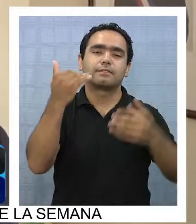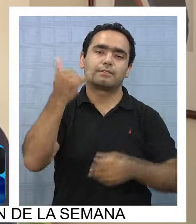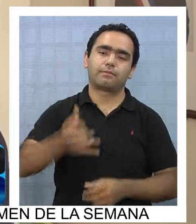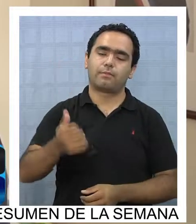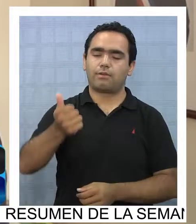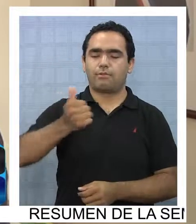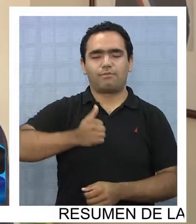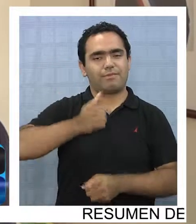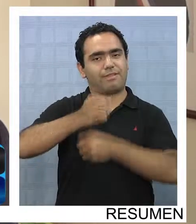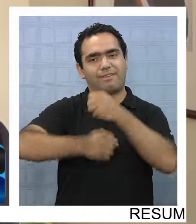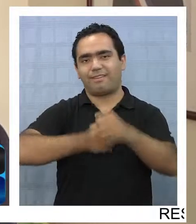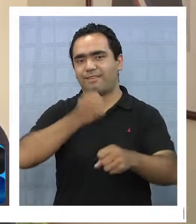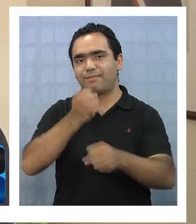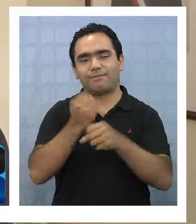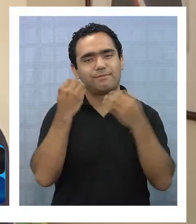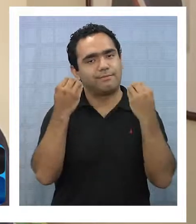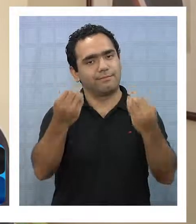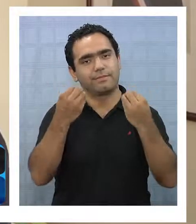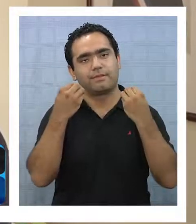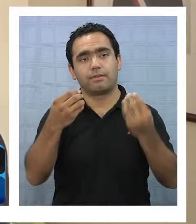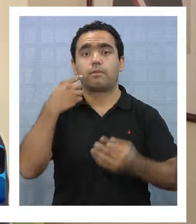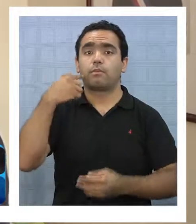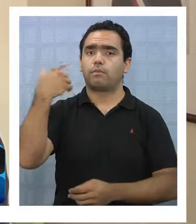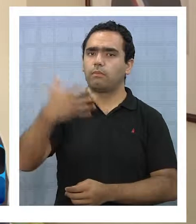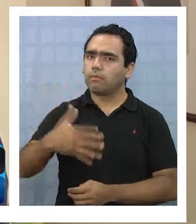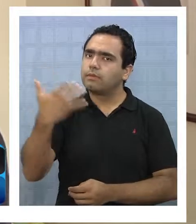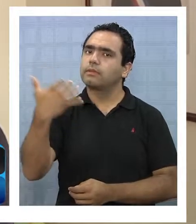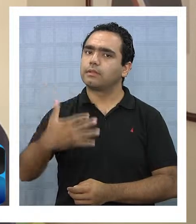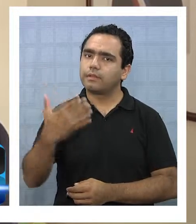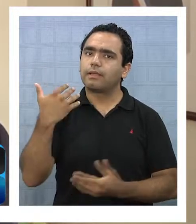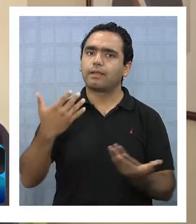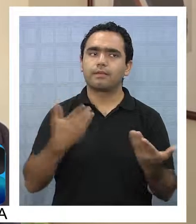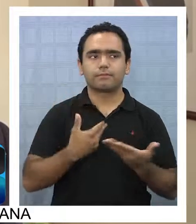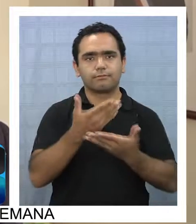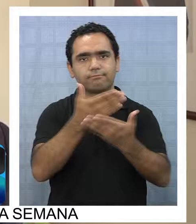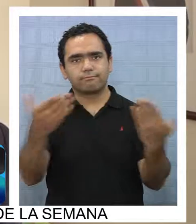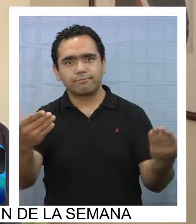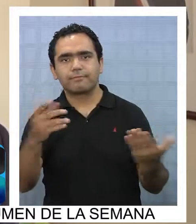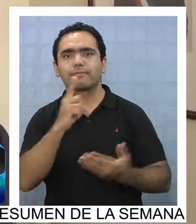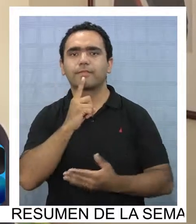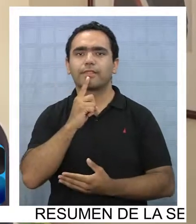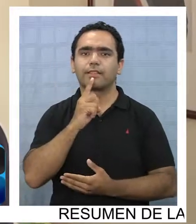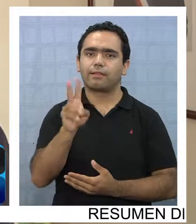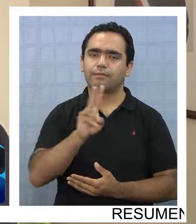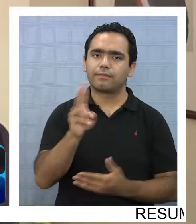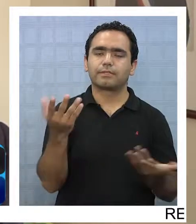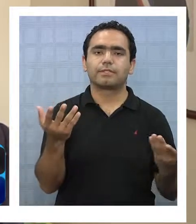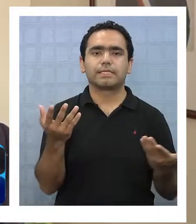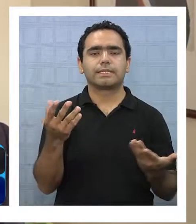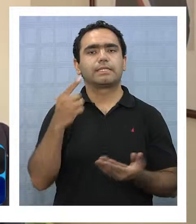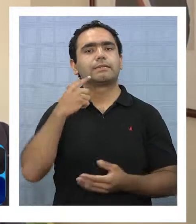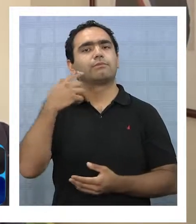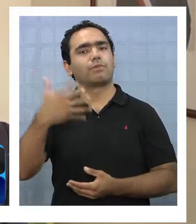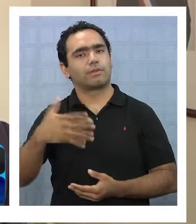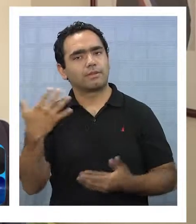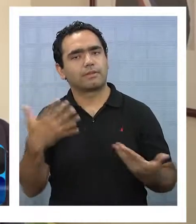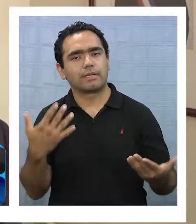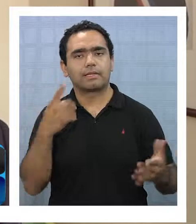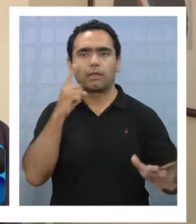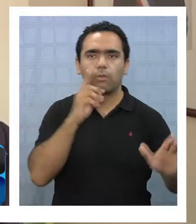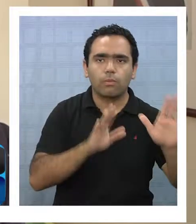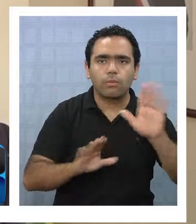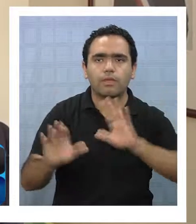mantenerse en sintonía, es un importante medio regional que tiene un importante acento en el